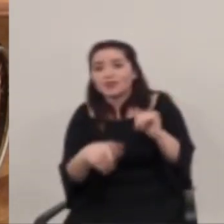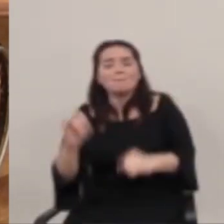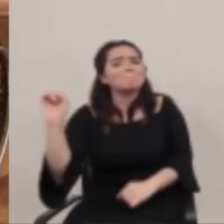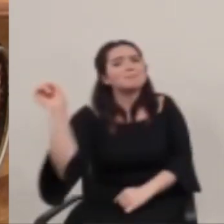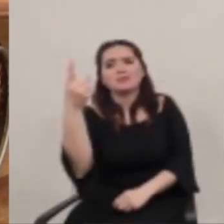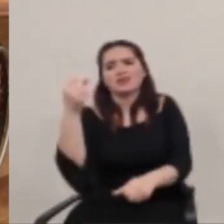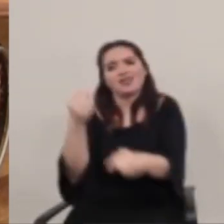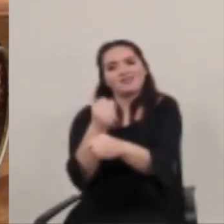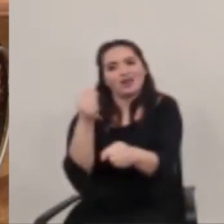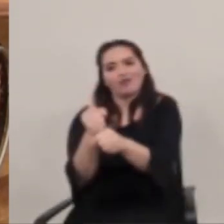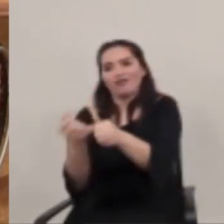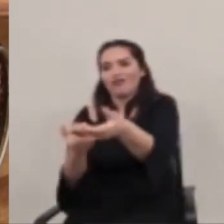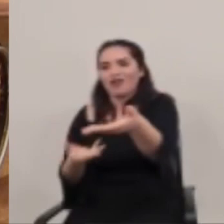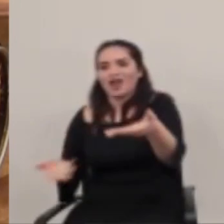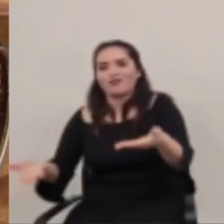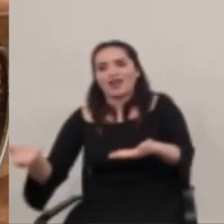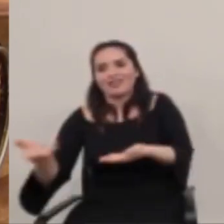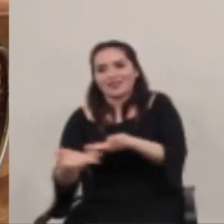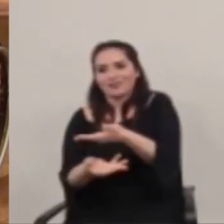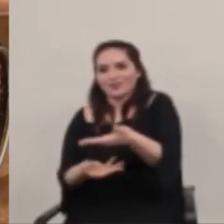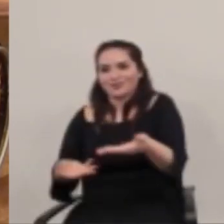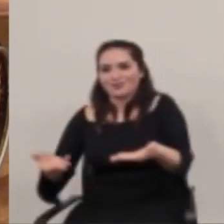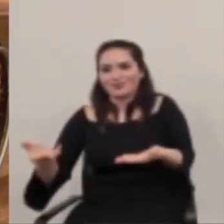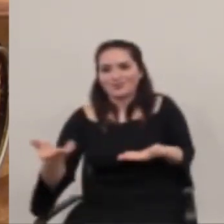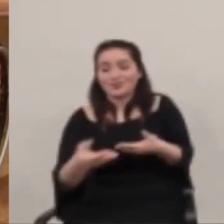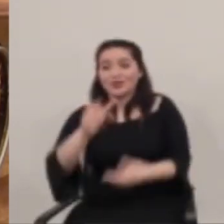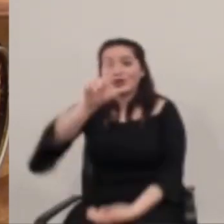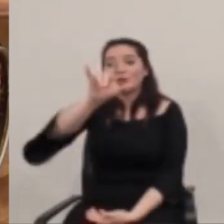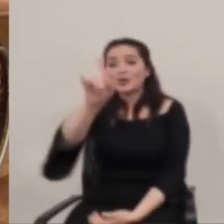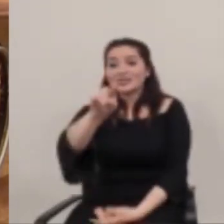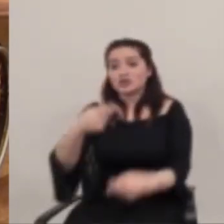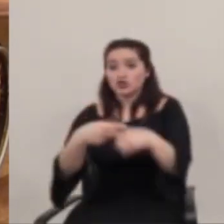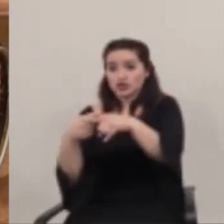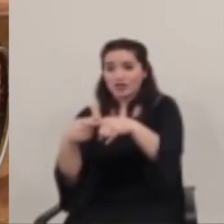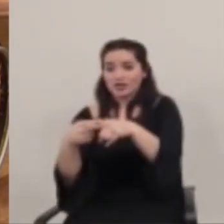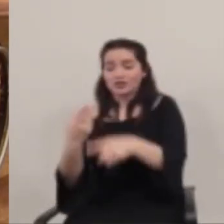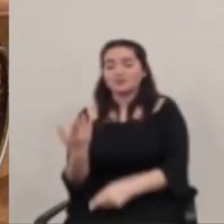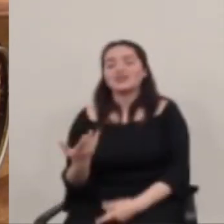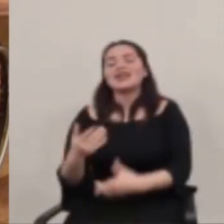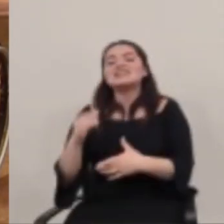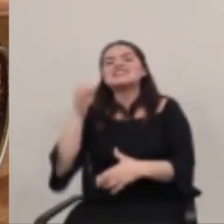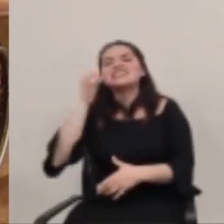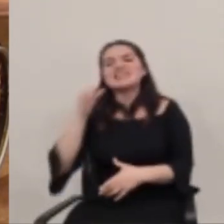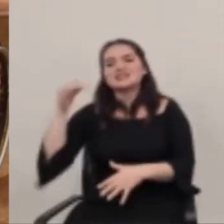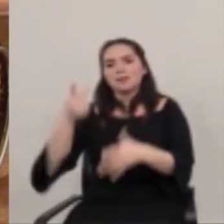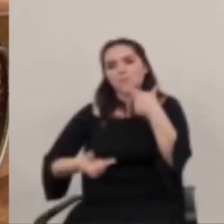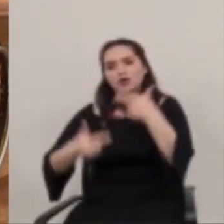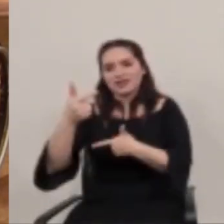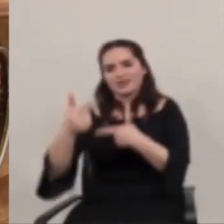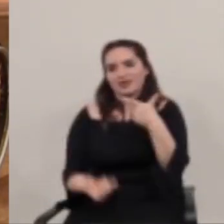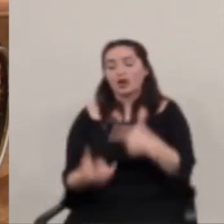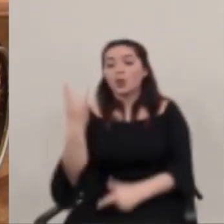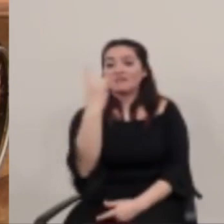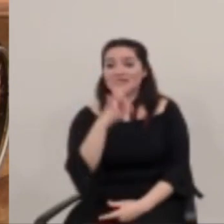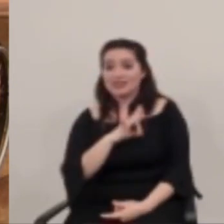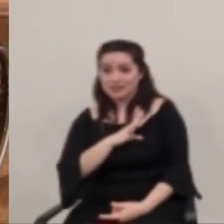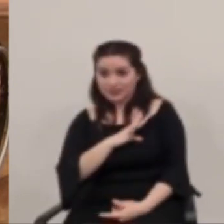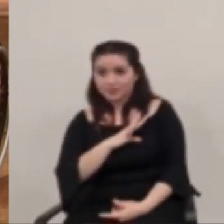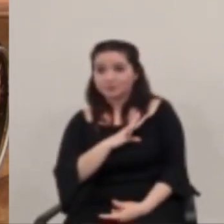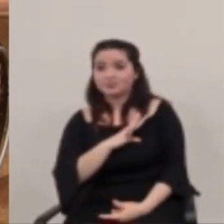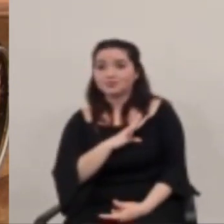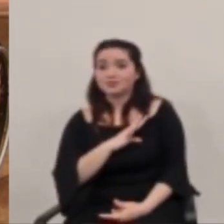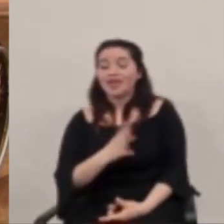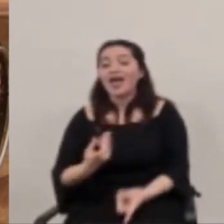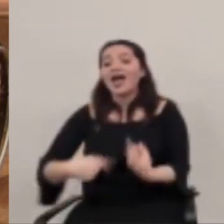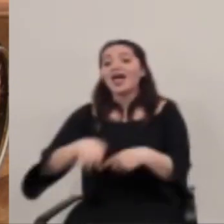colaborativo. Luis, tú eres sociólogo, licenciado en Ciencias Políticas y Gubernamentales, convención en Política de la Universidad de Chile,